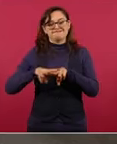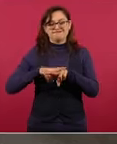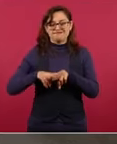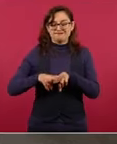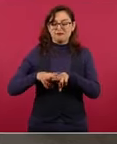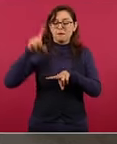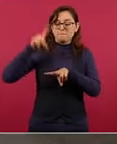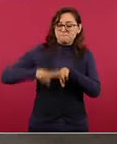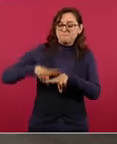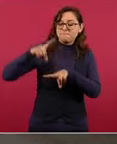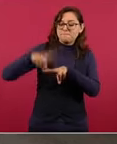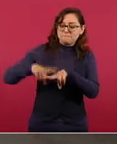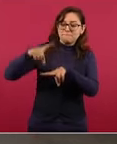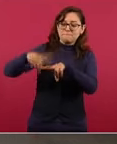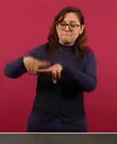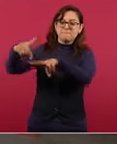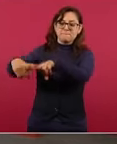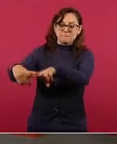ay qué